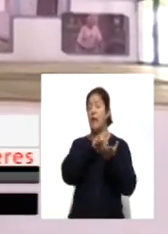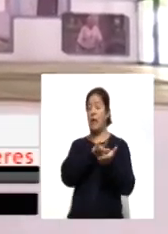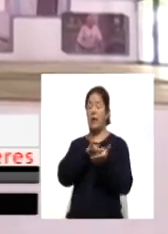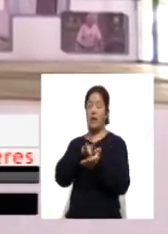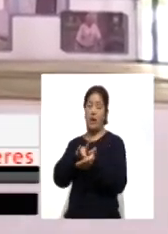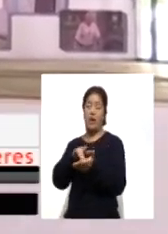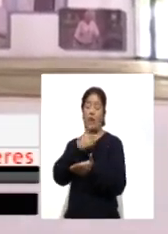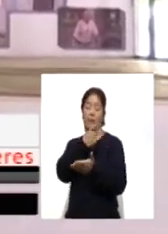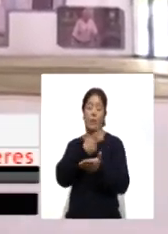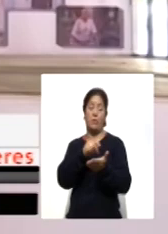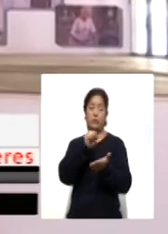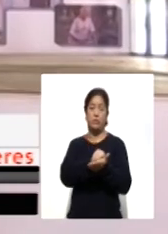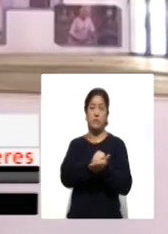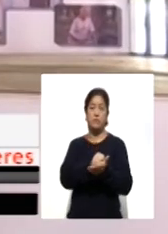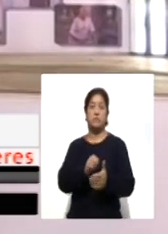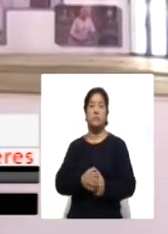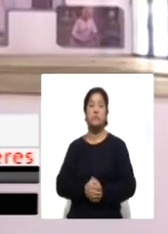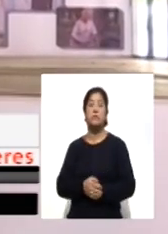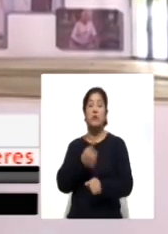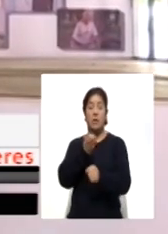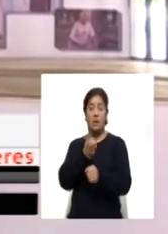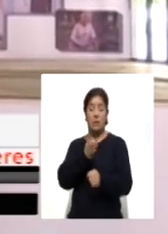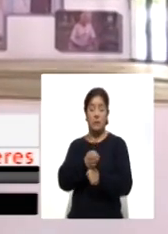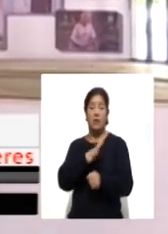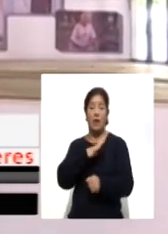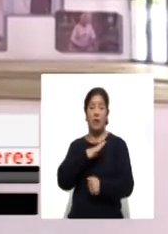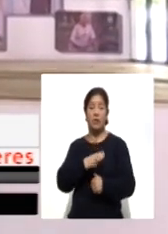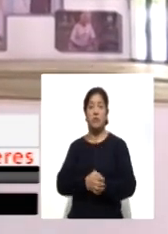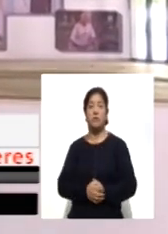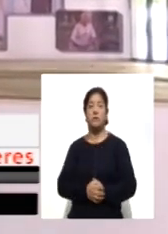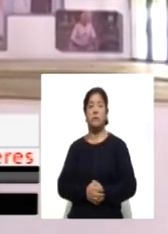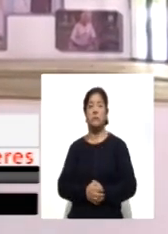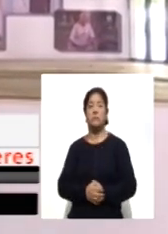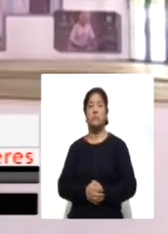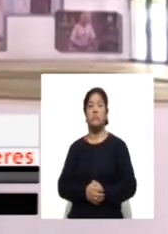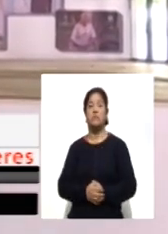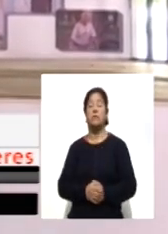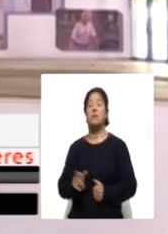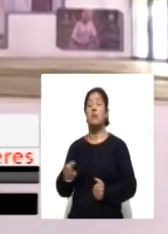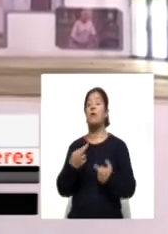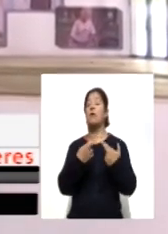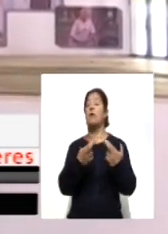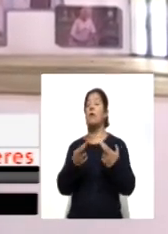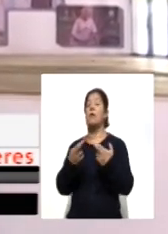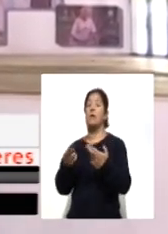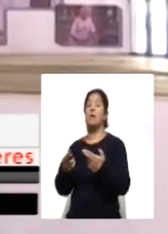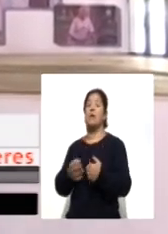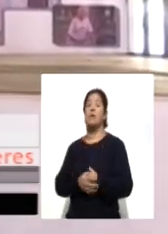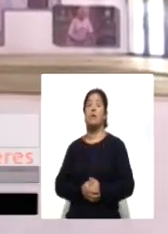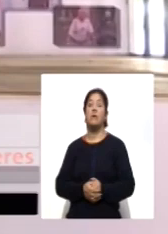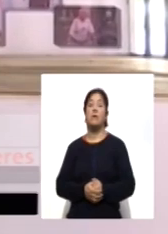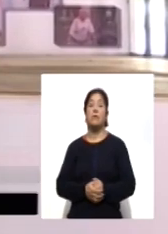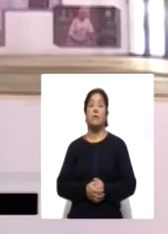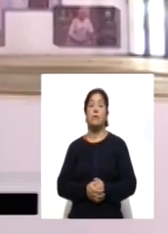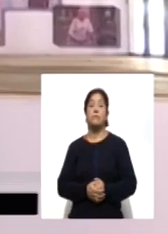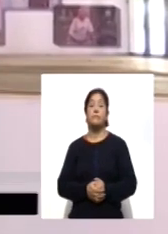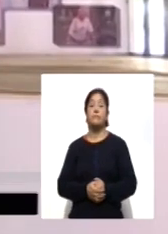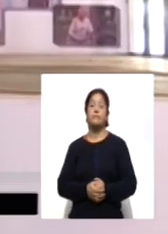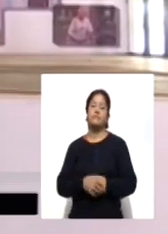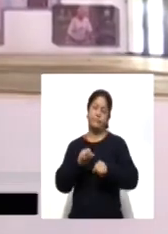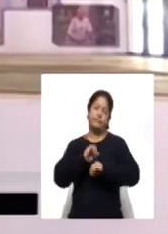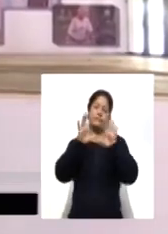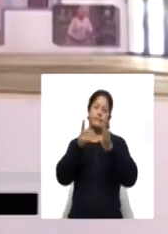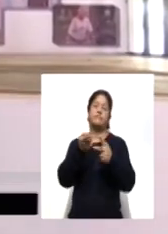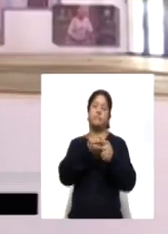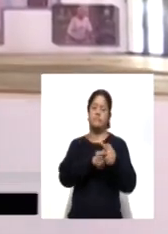programa Supérate Mujeres. En este caso, bueno, pues tenemos una entrega adicional de otras 4,000 tarjetas que, bueno, pues empezamos